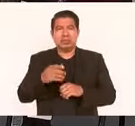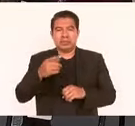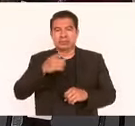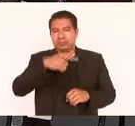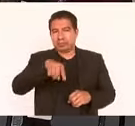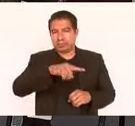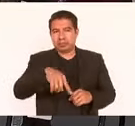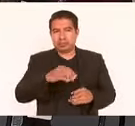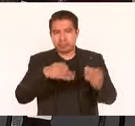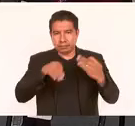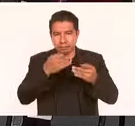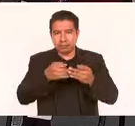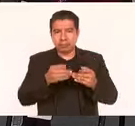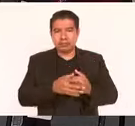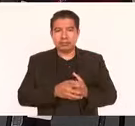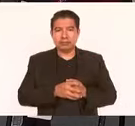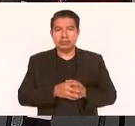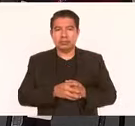gobernadores,